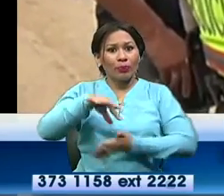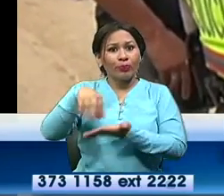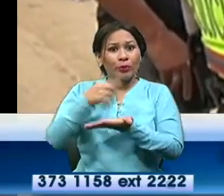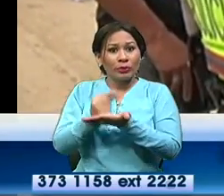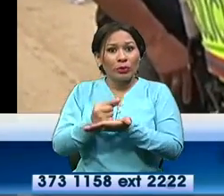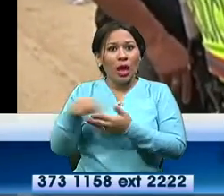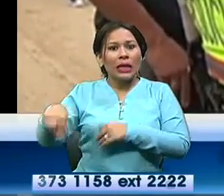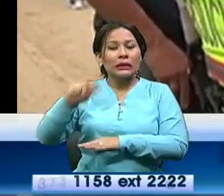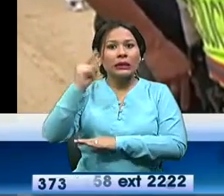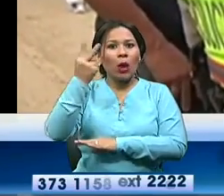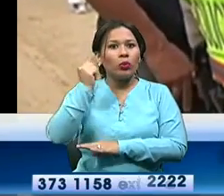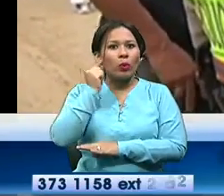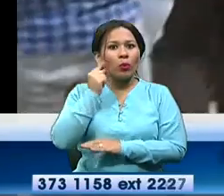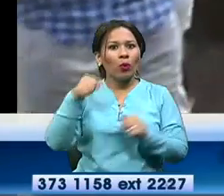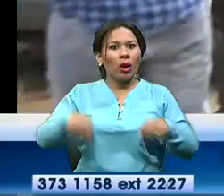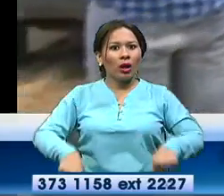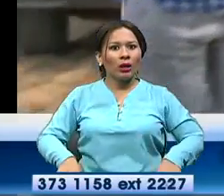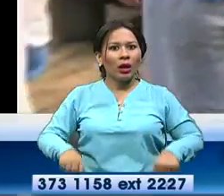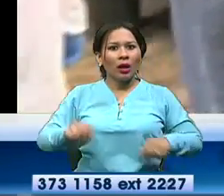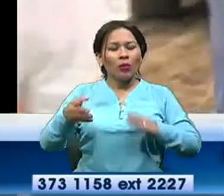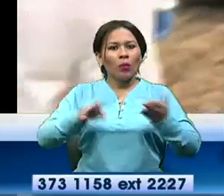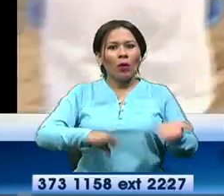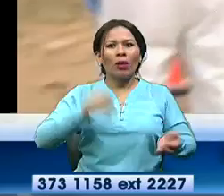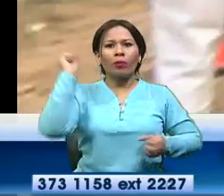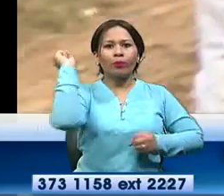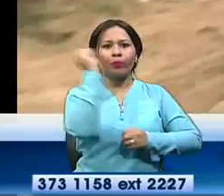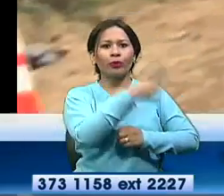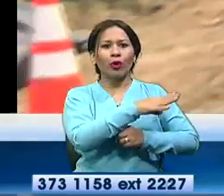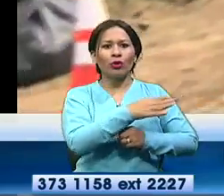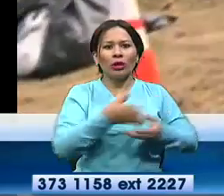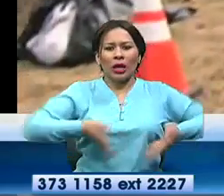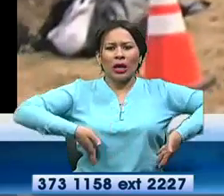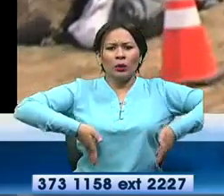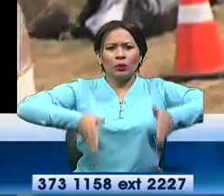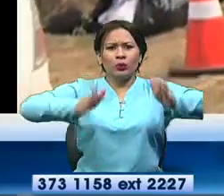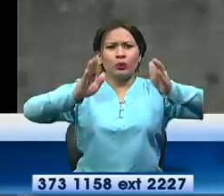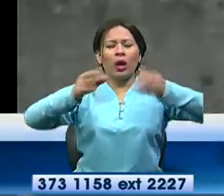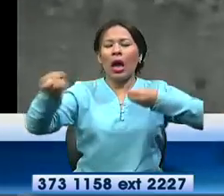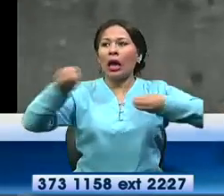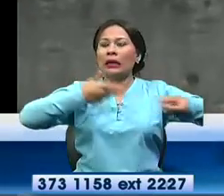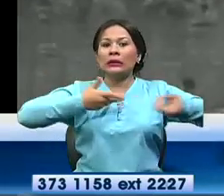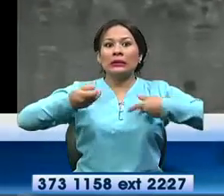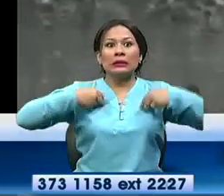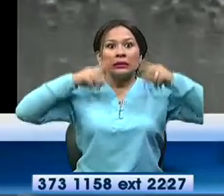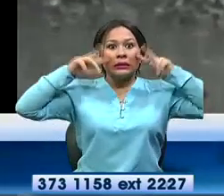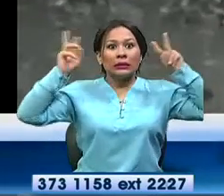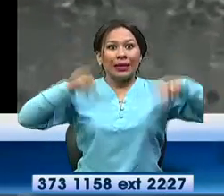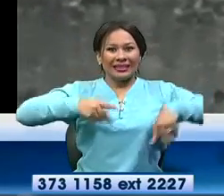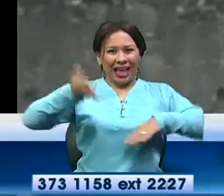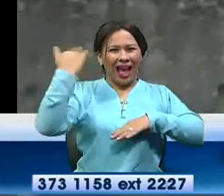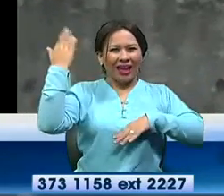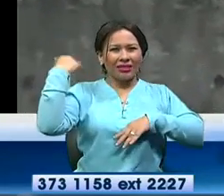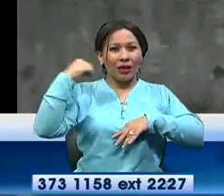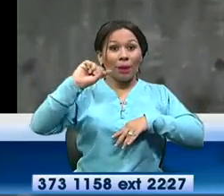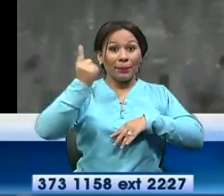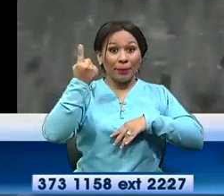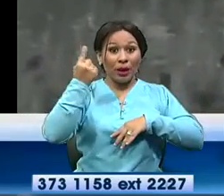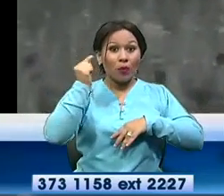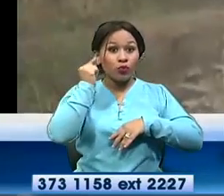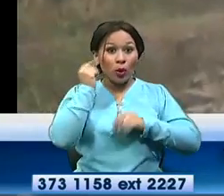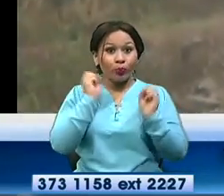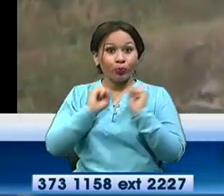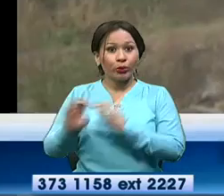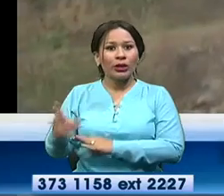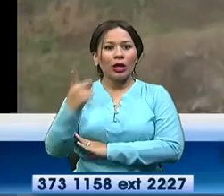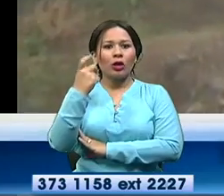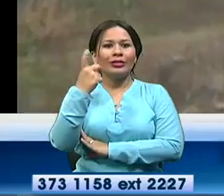el segundo cadáver de una fémina que es abandonado junto a caminos vecinales. El primero se registró el pasado 11 de